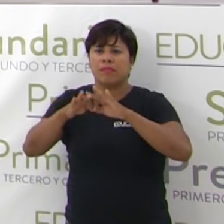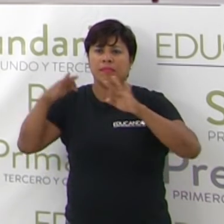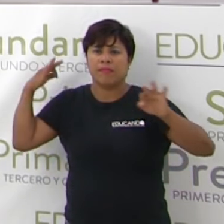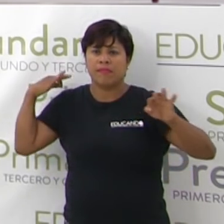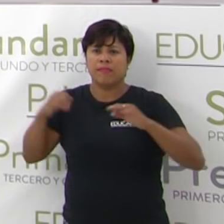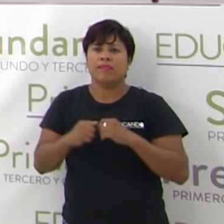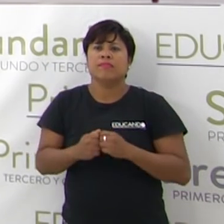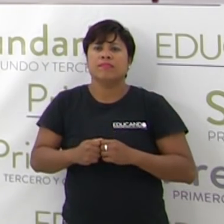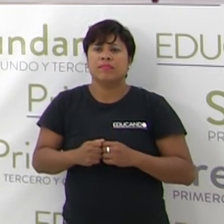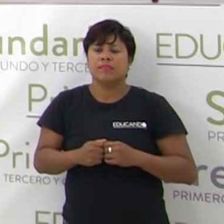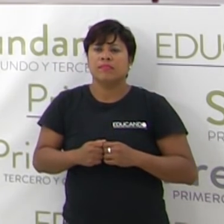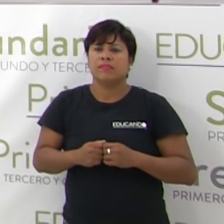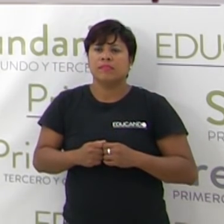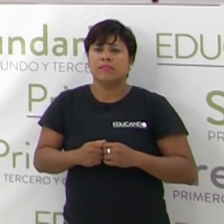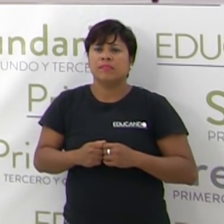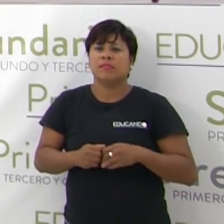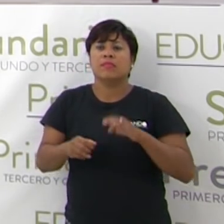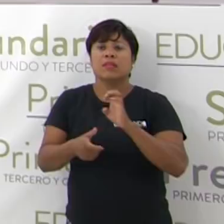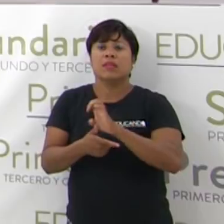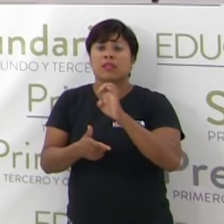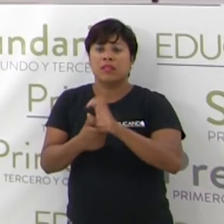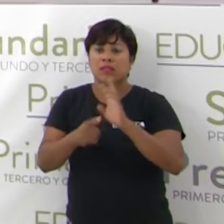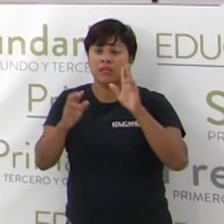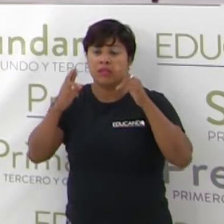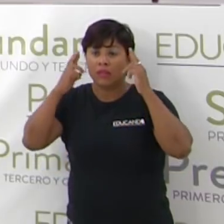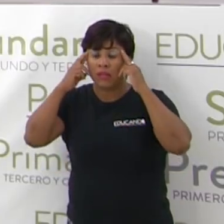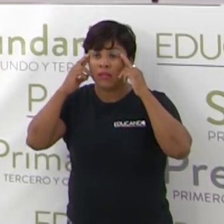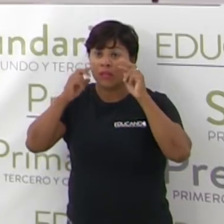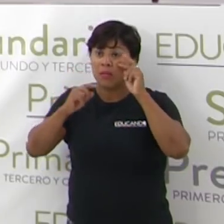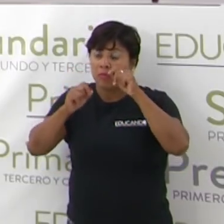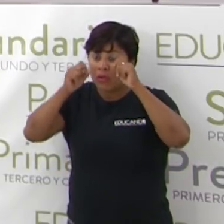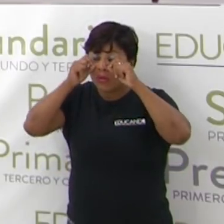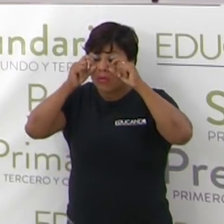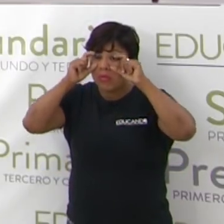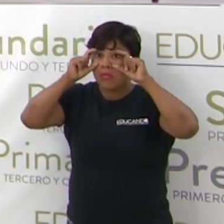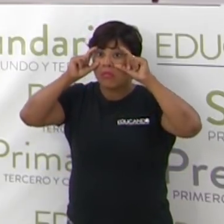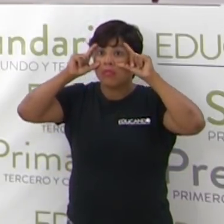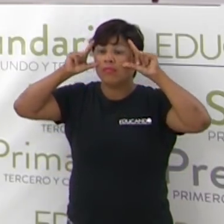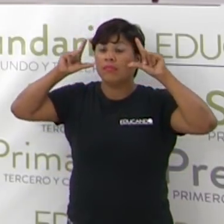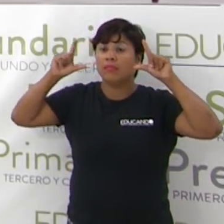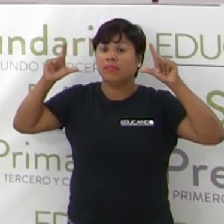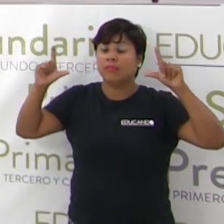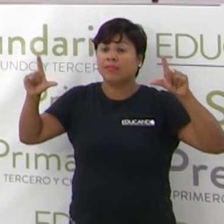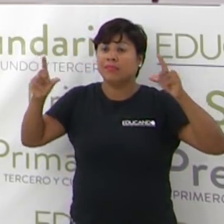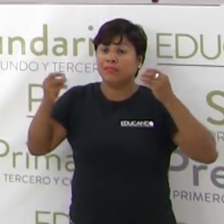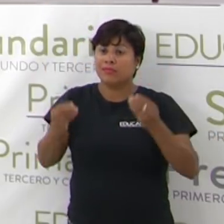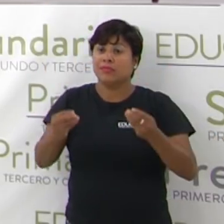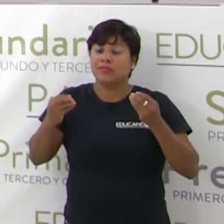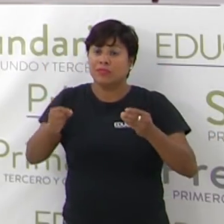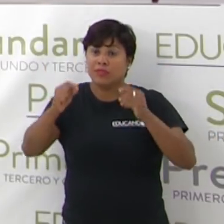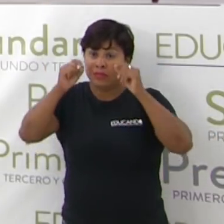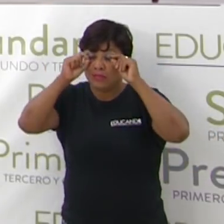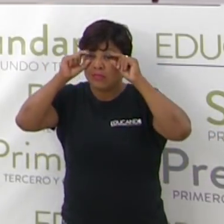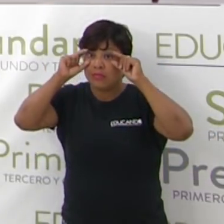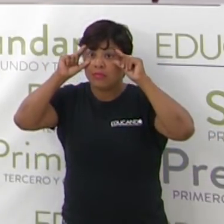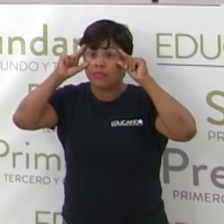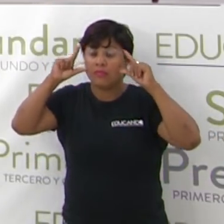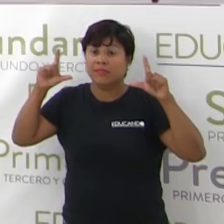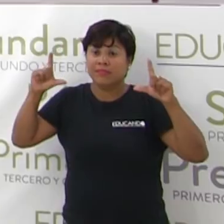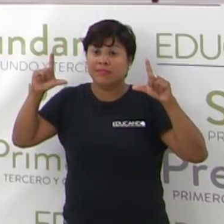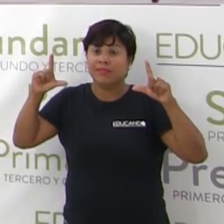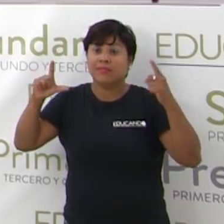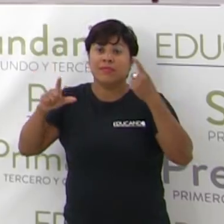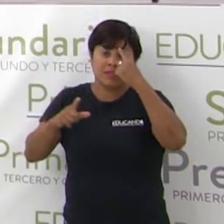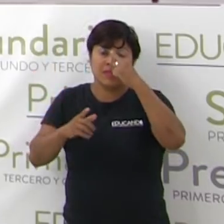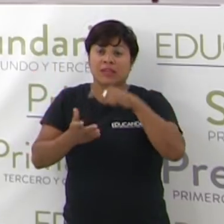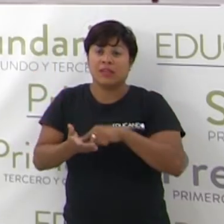medían. Entonces el rey abrió tanto los ojos, pero tanto, se esforzó tanto, que ¿qué